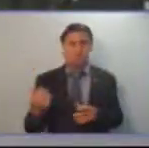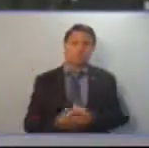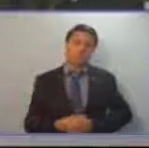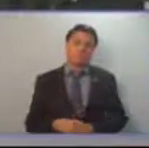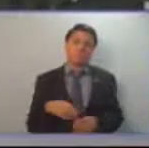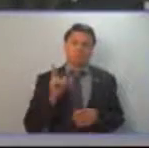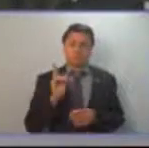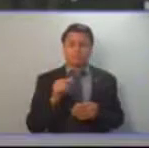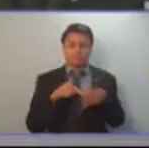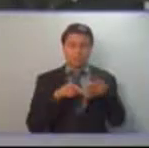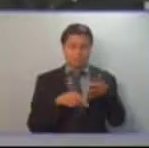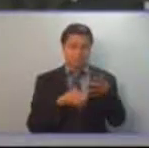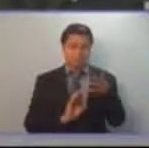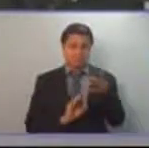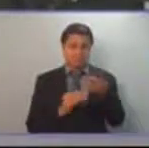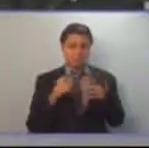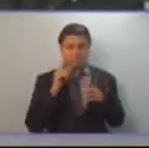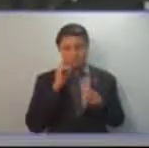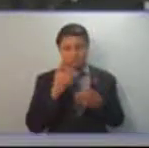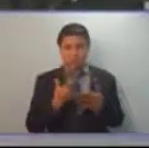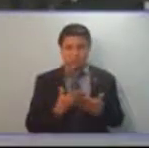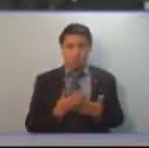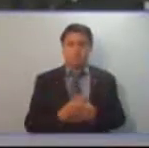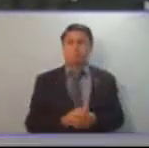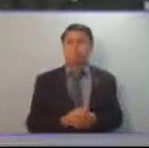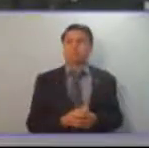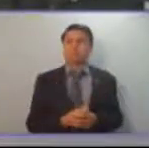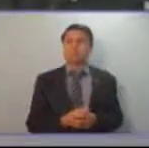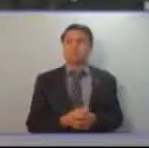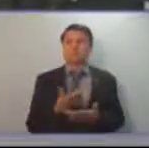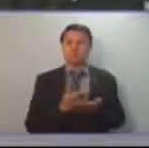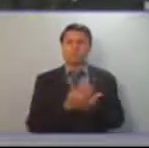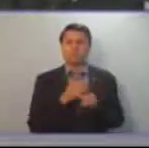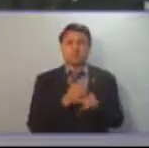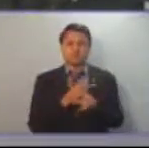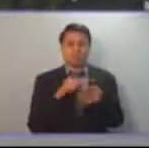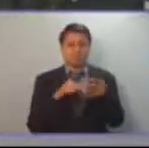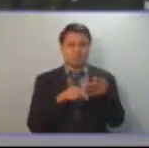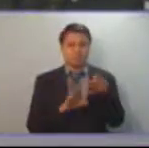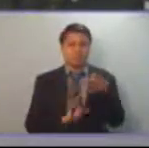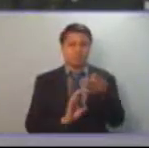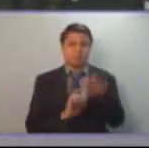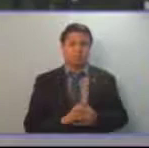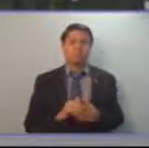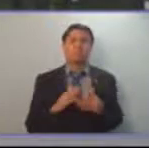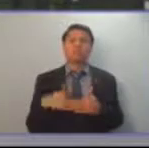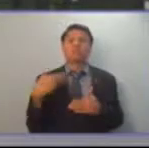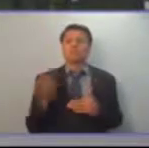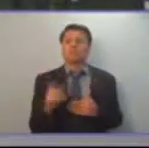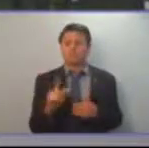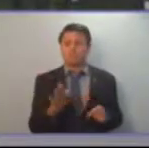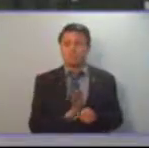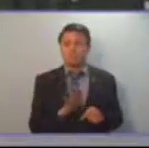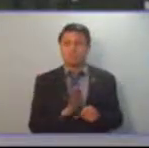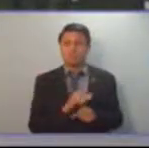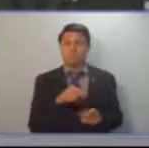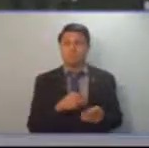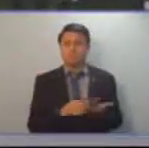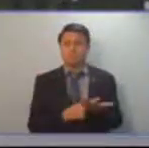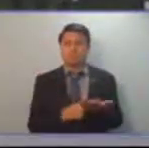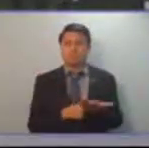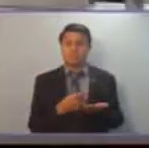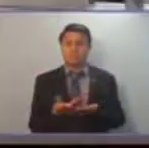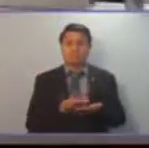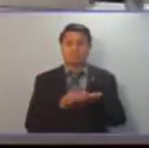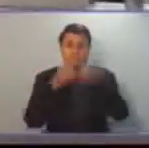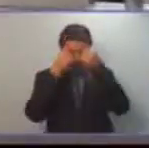misma Constitución lo permitía. O sea, un cambio constitucional, pero luego no basta con estos diseños y los